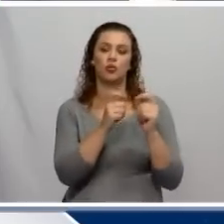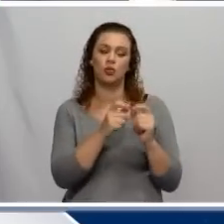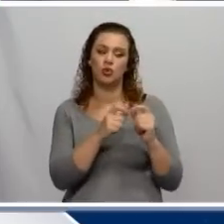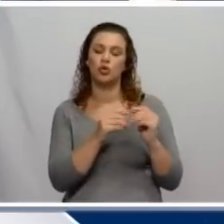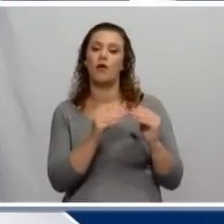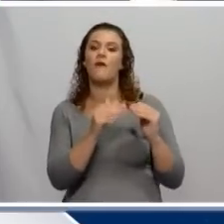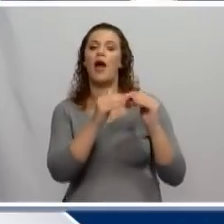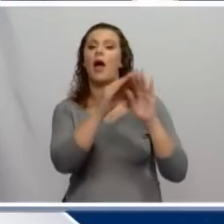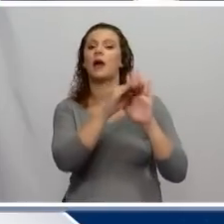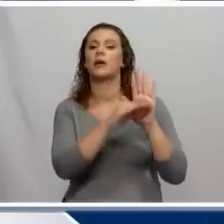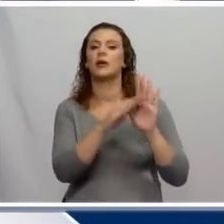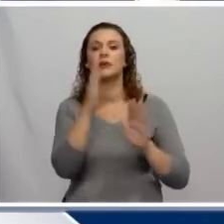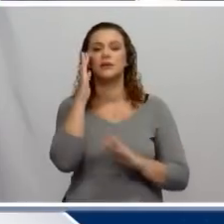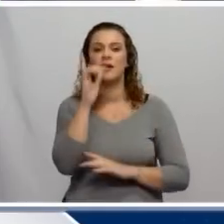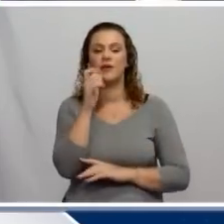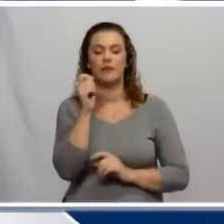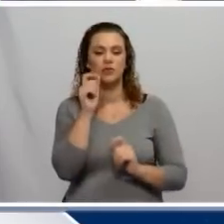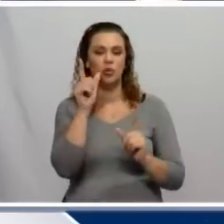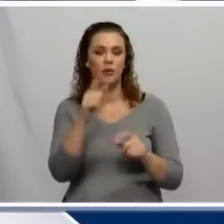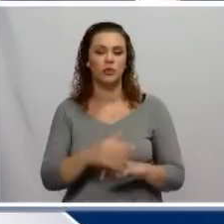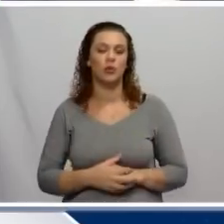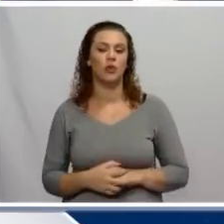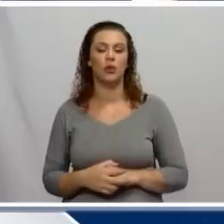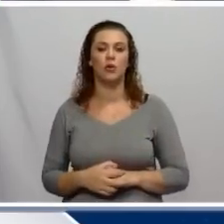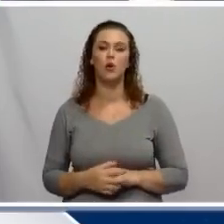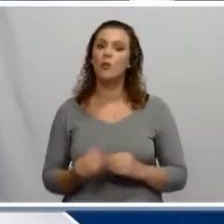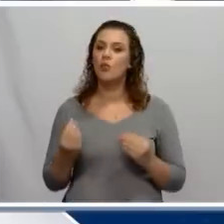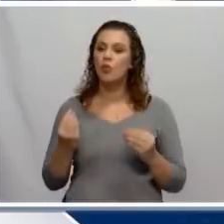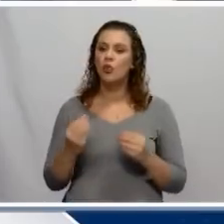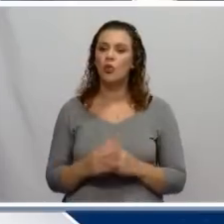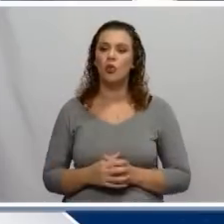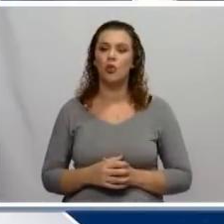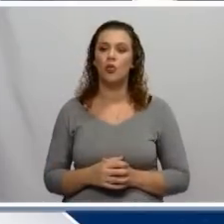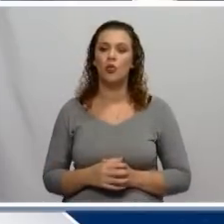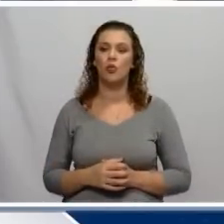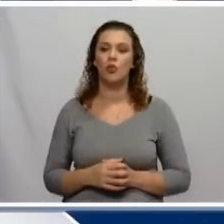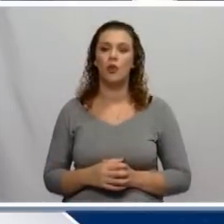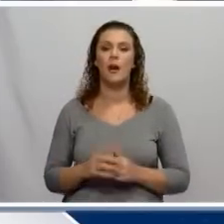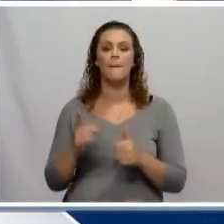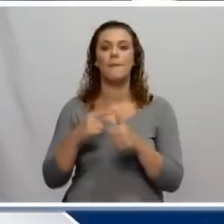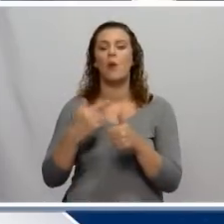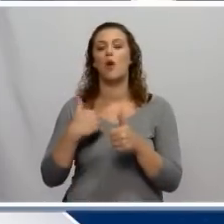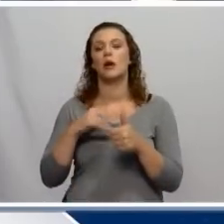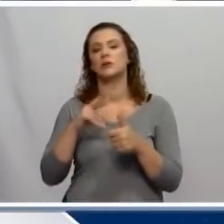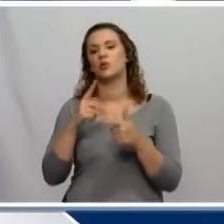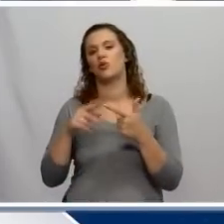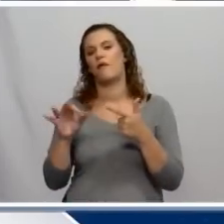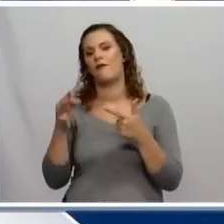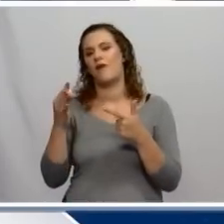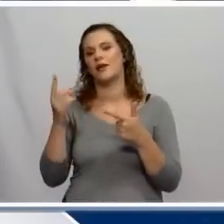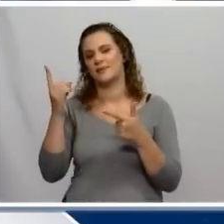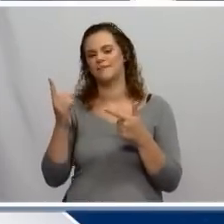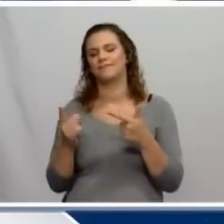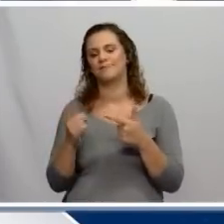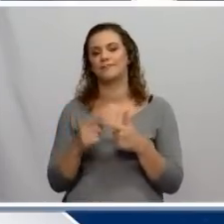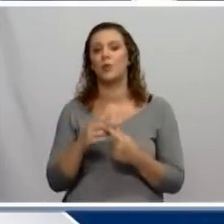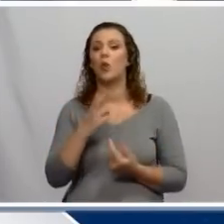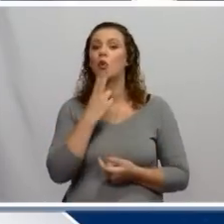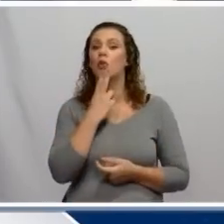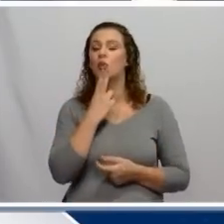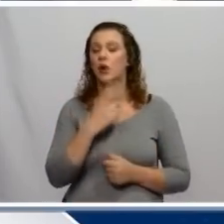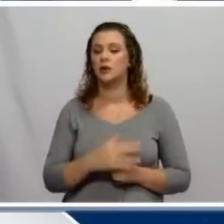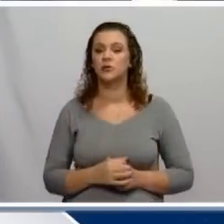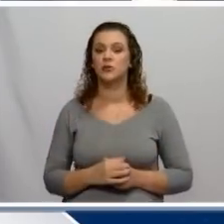en el ranking saben quién me sorprendió pero mucho el primero es de Argentina y el segundo Francia Por cierto Sí Honduras